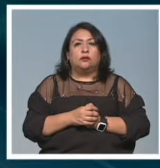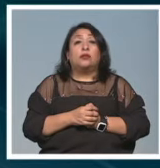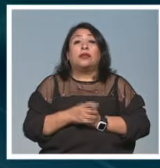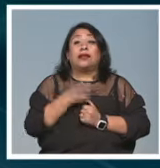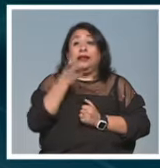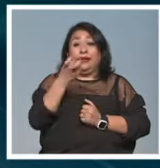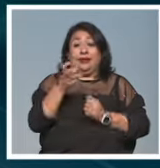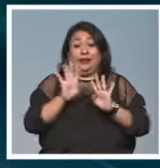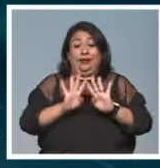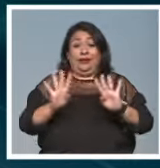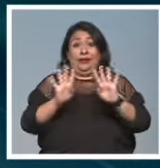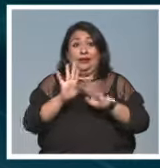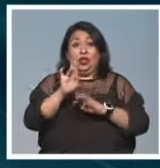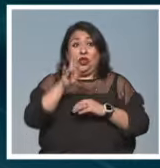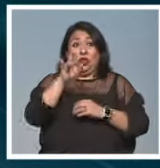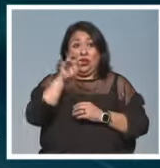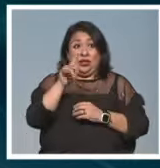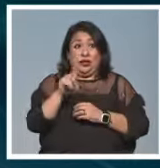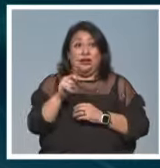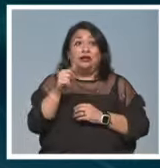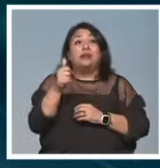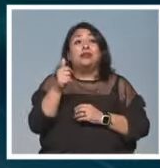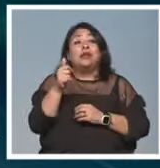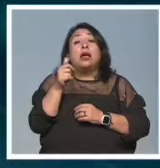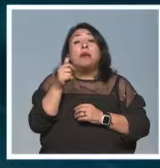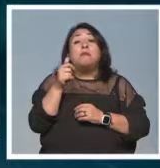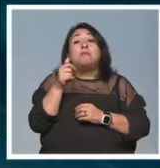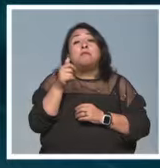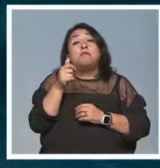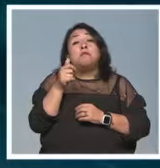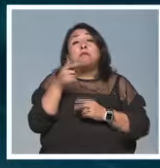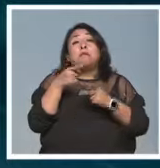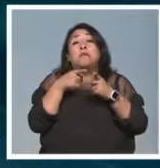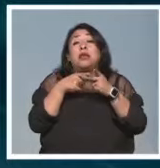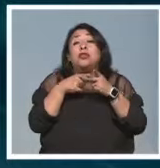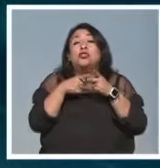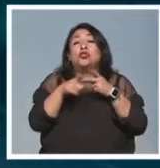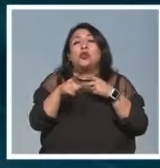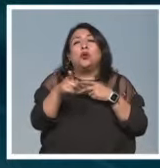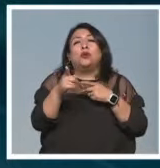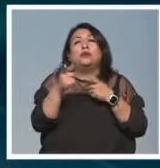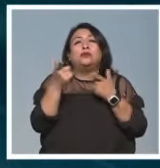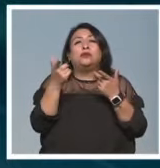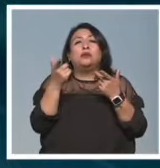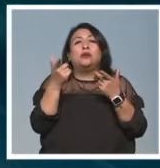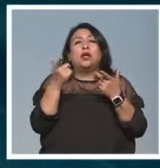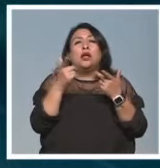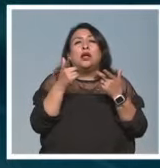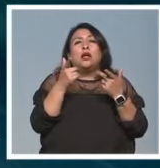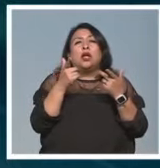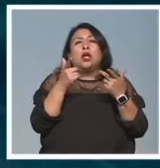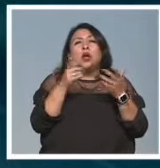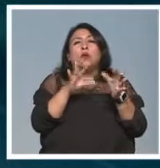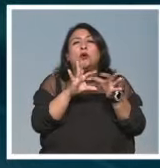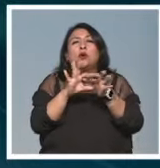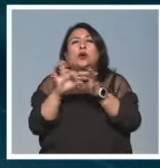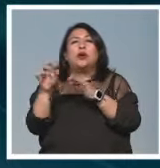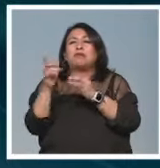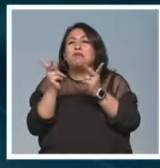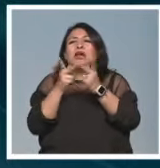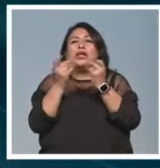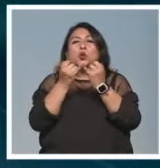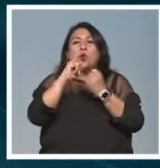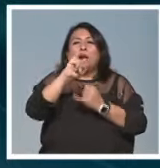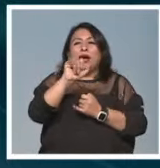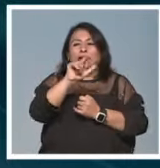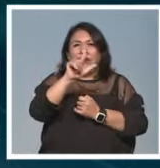Esta orquesta, la prioridad que tiene es porque empezó a meter la armonía que usan los jazzísticos.